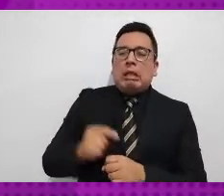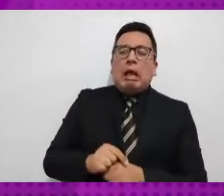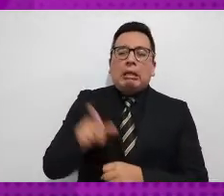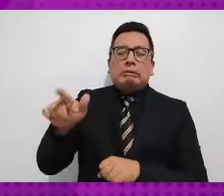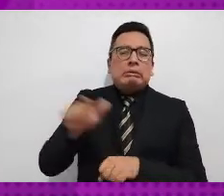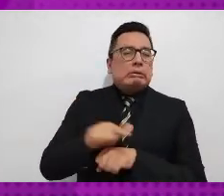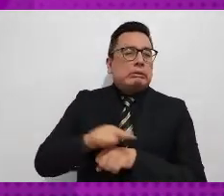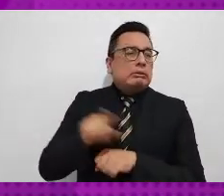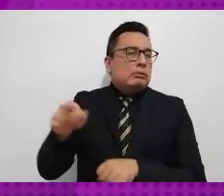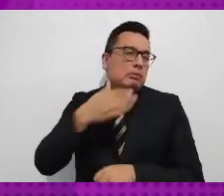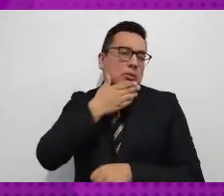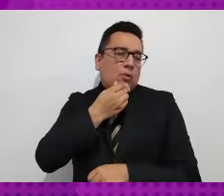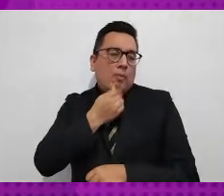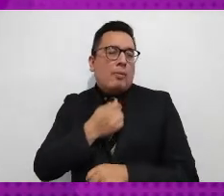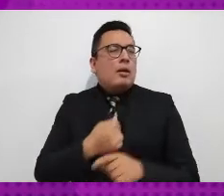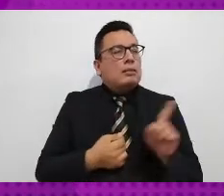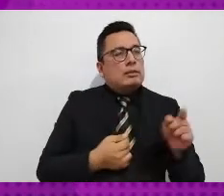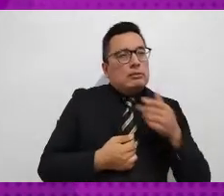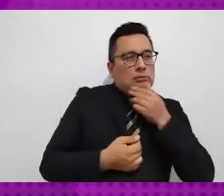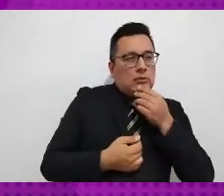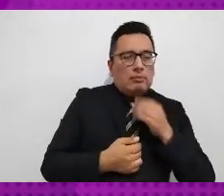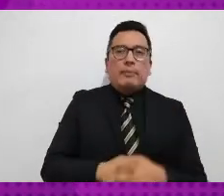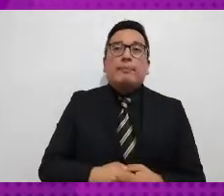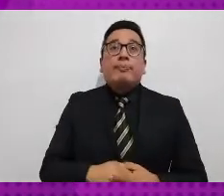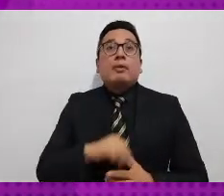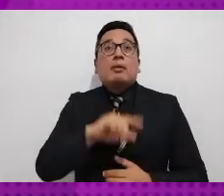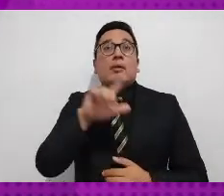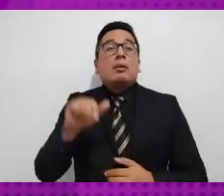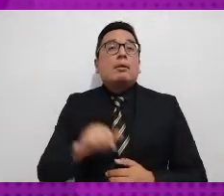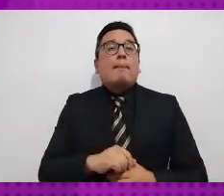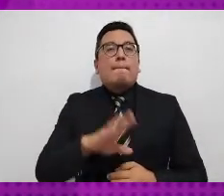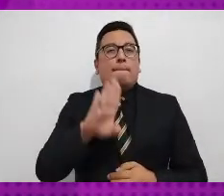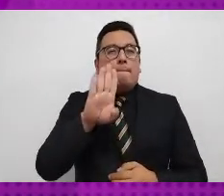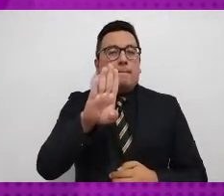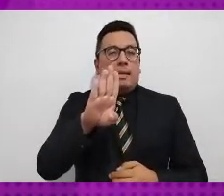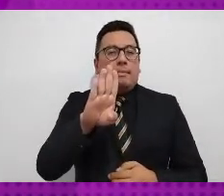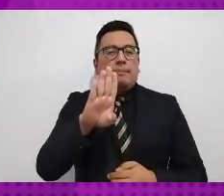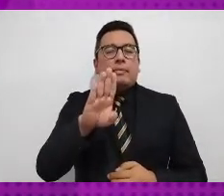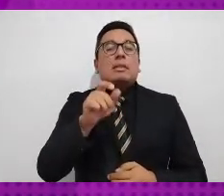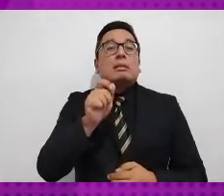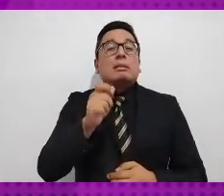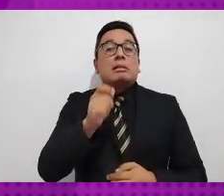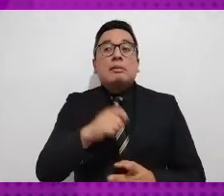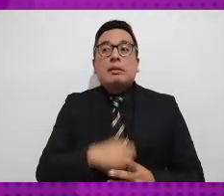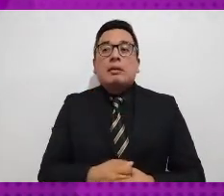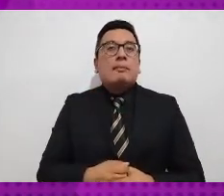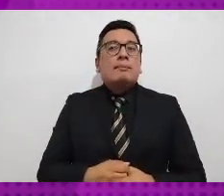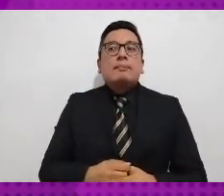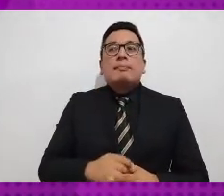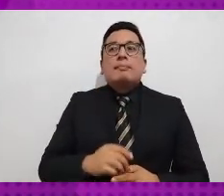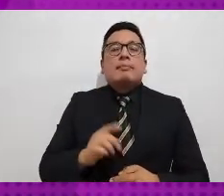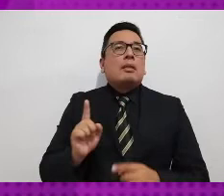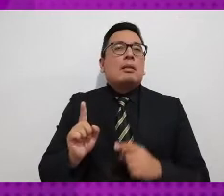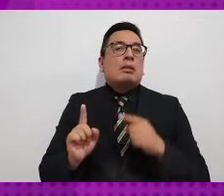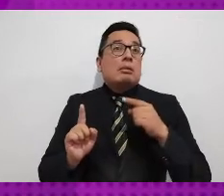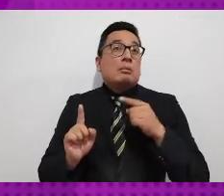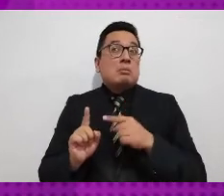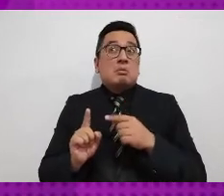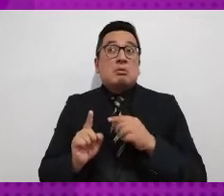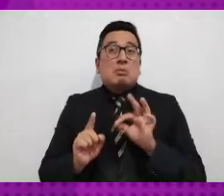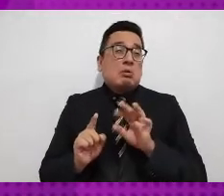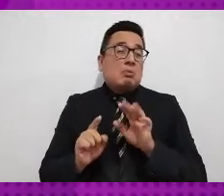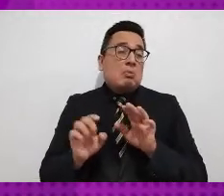¿no? Luego, la palabra bisexual, que son aquellos que tienen una preferencia u orientación sexual hacia los dos sexos, hombres o